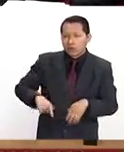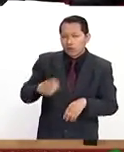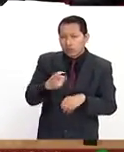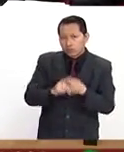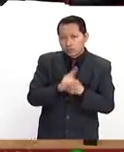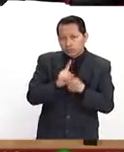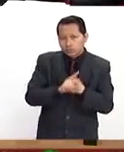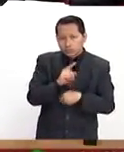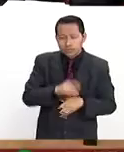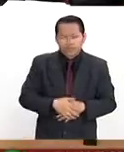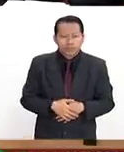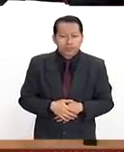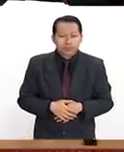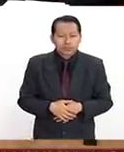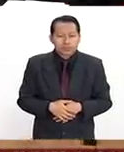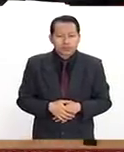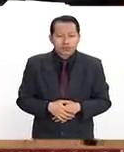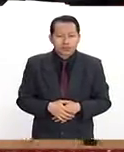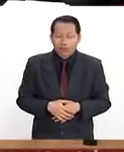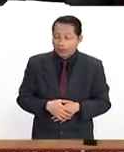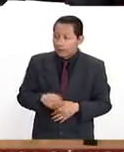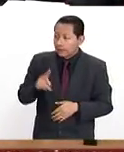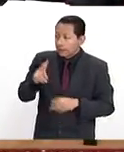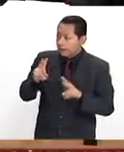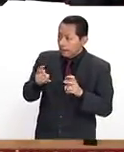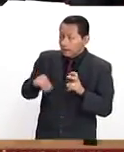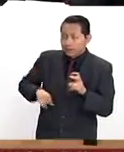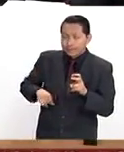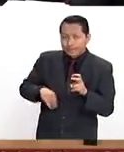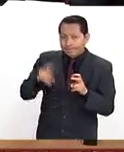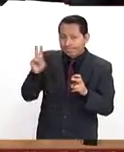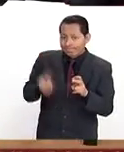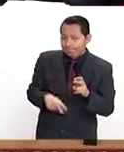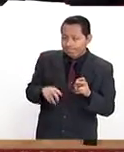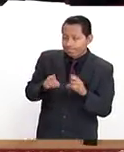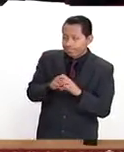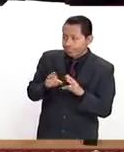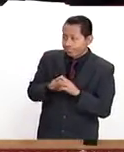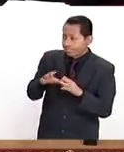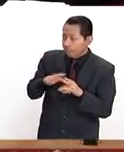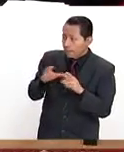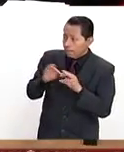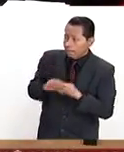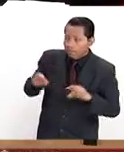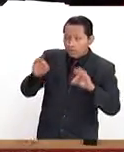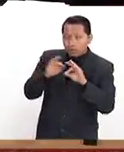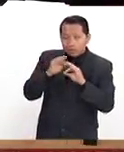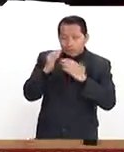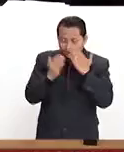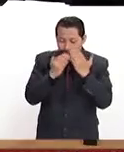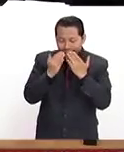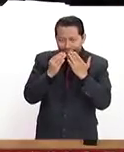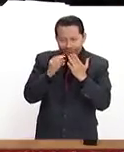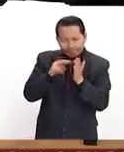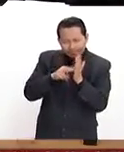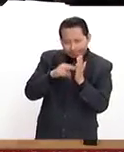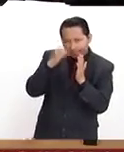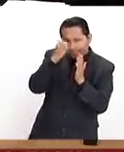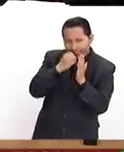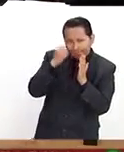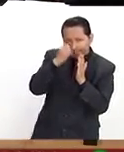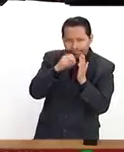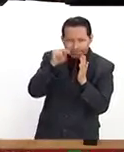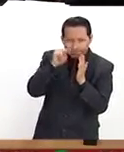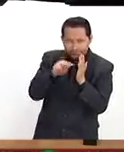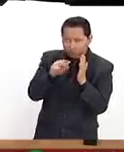problemas. Pues un tema interesante, relevante, con datos que vale la pena estudiarlos, analizarlos, reflexionar como